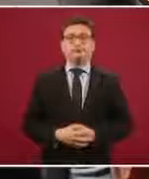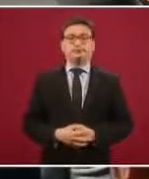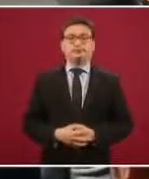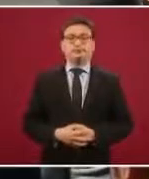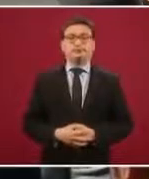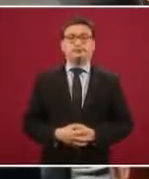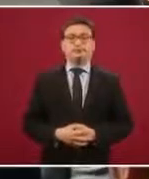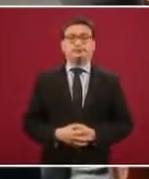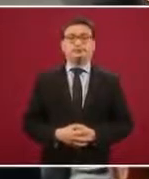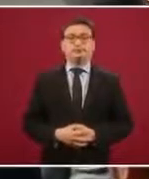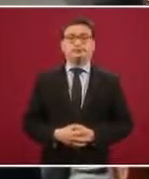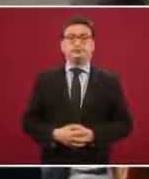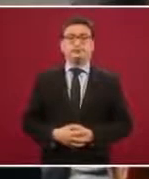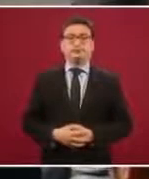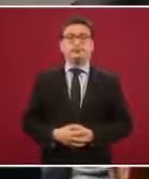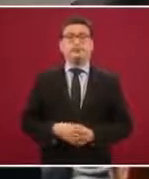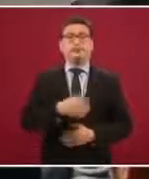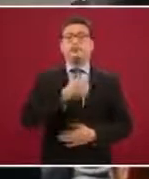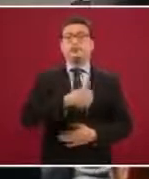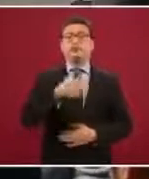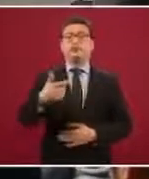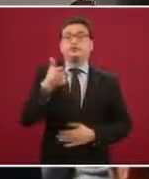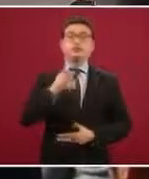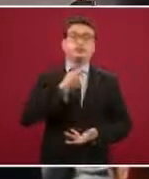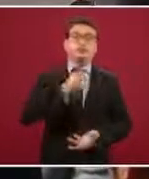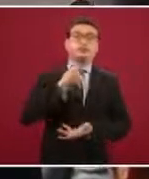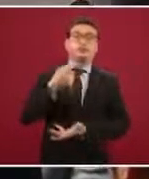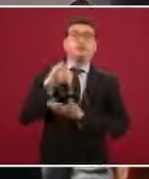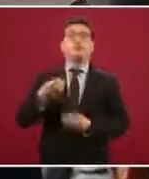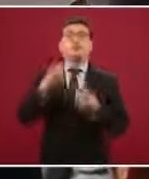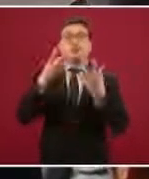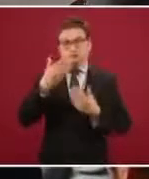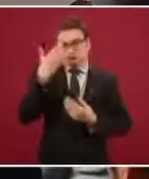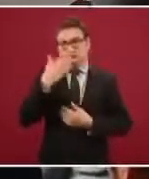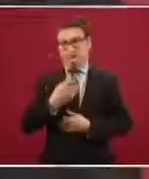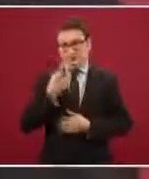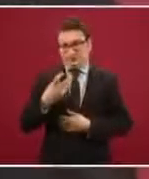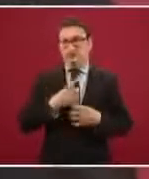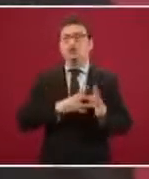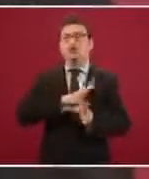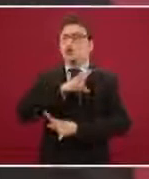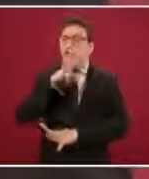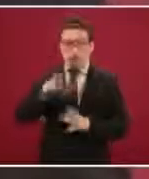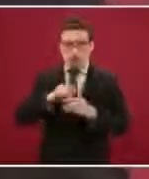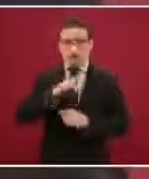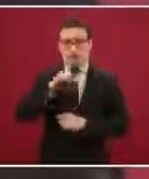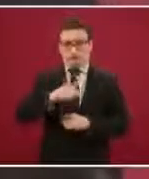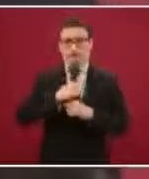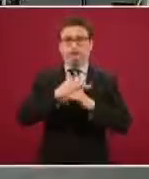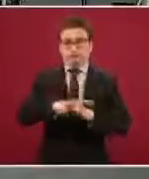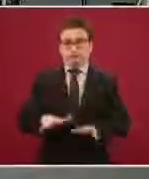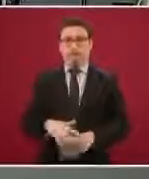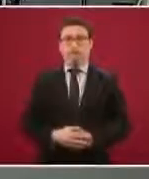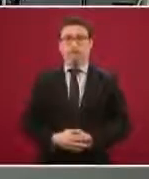cuanto le tocó a cada uno todo eso lo vamos a informar